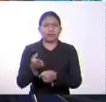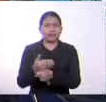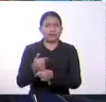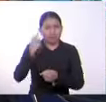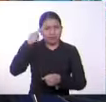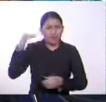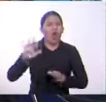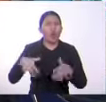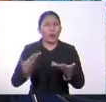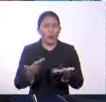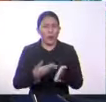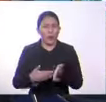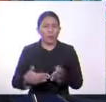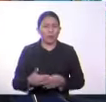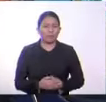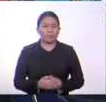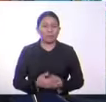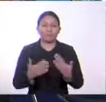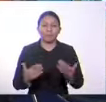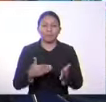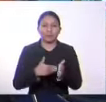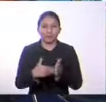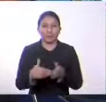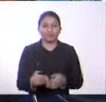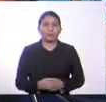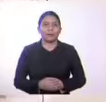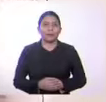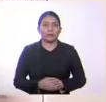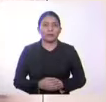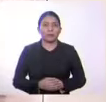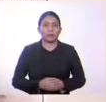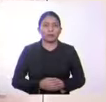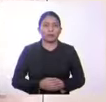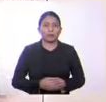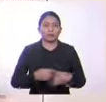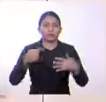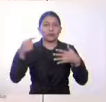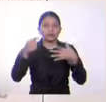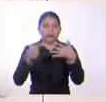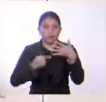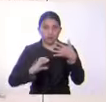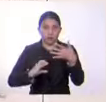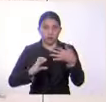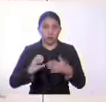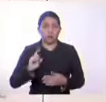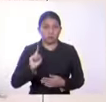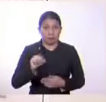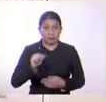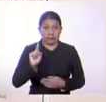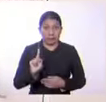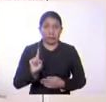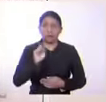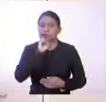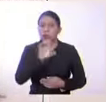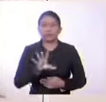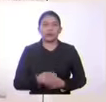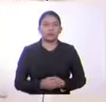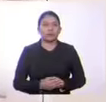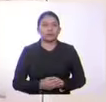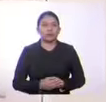acuerdo, bueno, vamos a comenzar diciendo que dentro de la Constitución de la República, primeramente, dice que